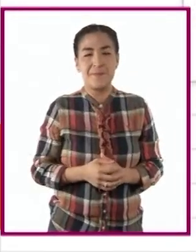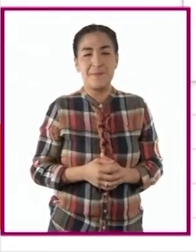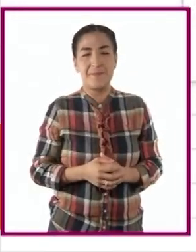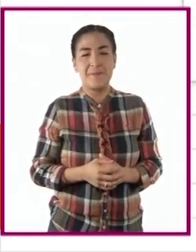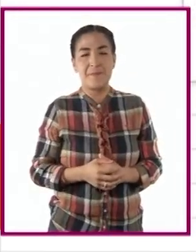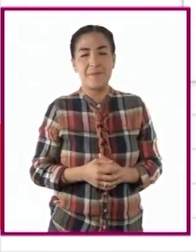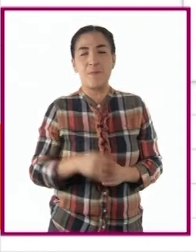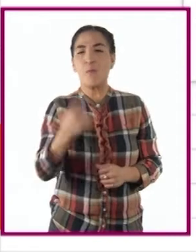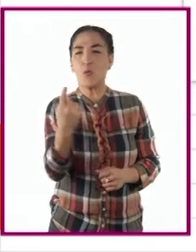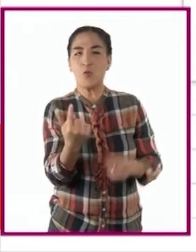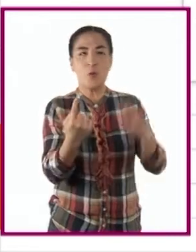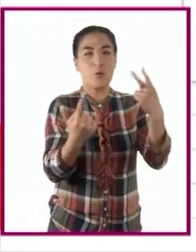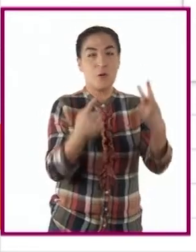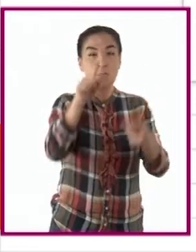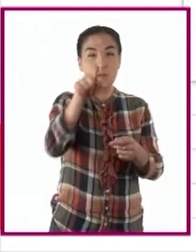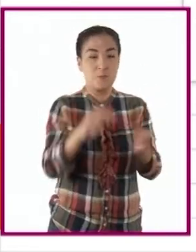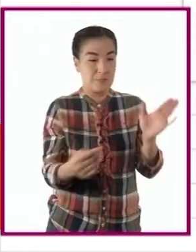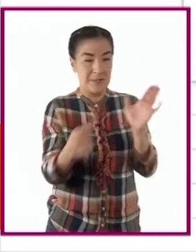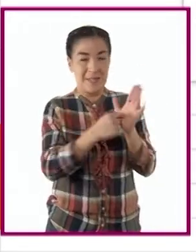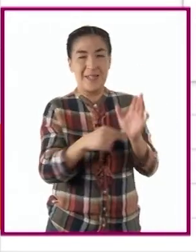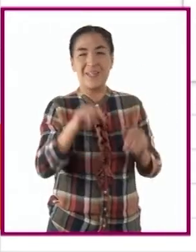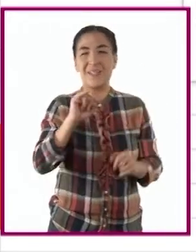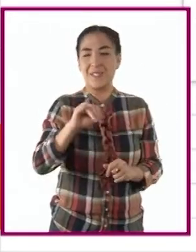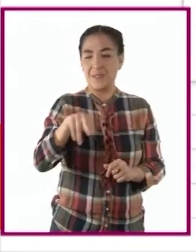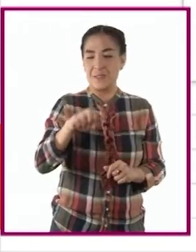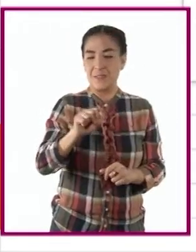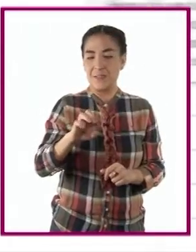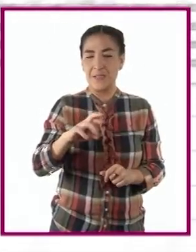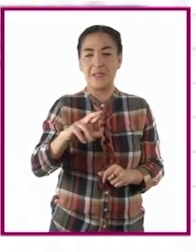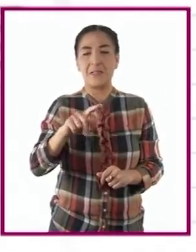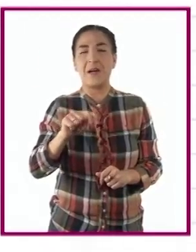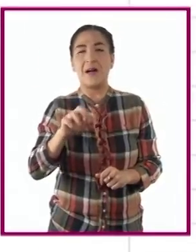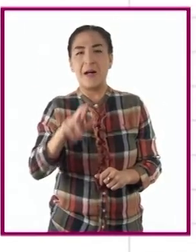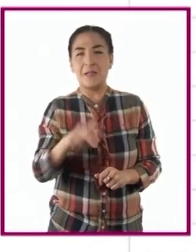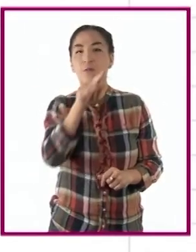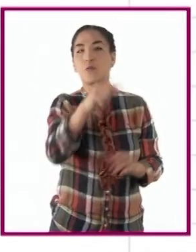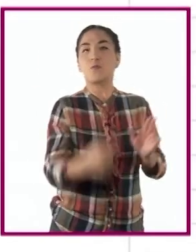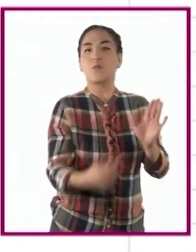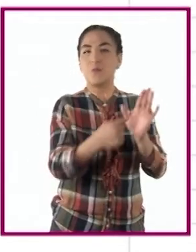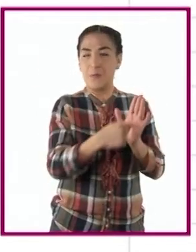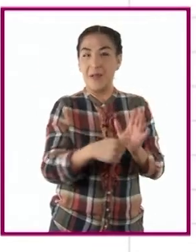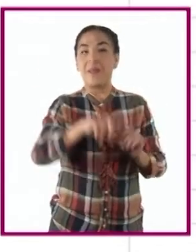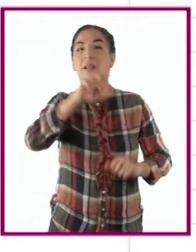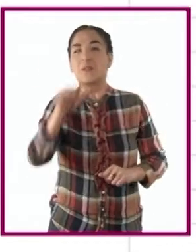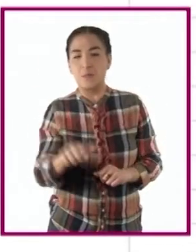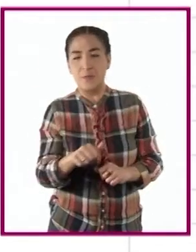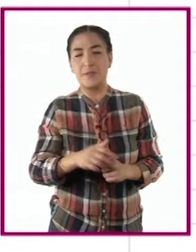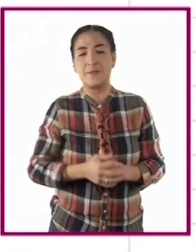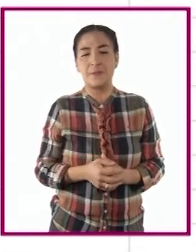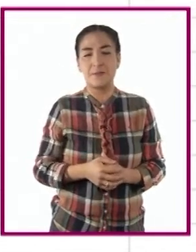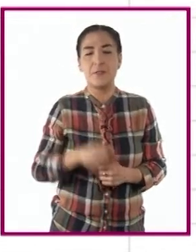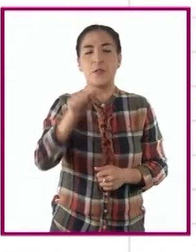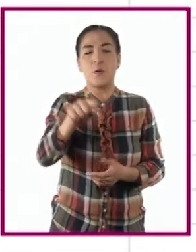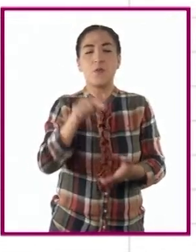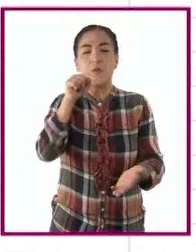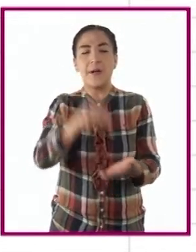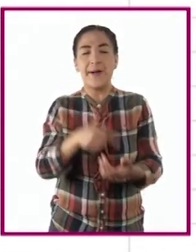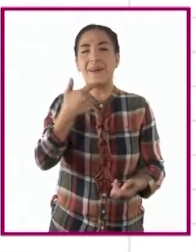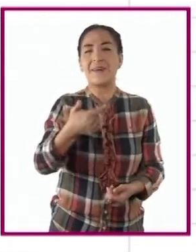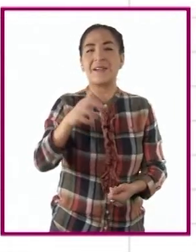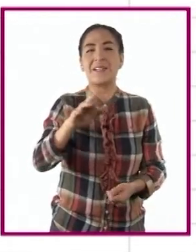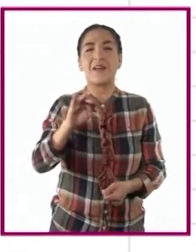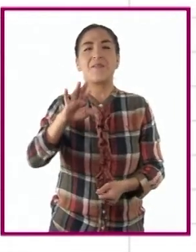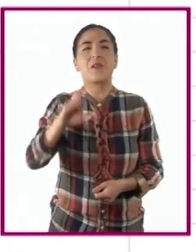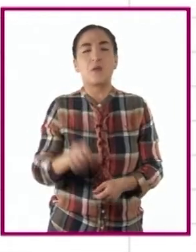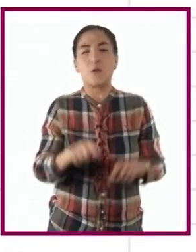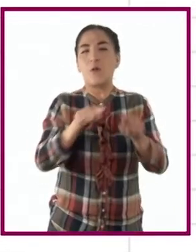Seleccionamos Insertar en el menú principal y, a continuación, seleccionamos Insertar gráfico de